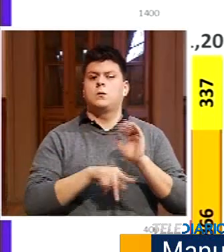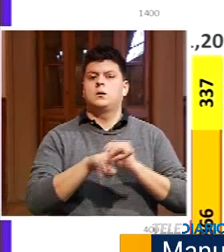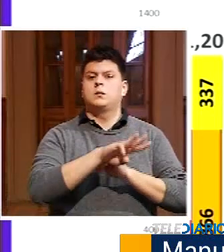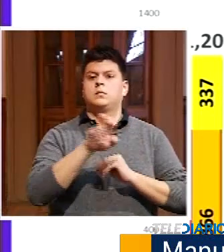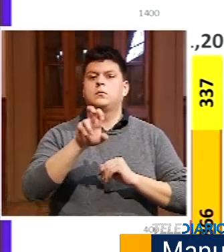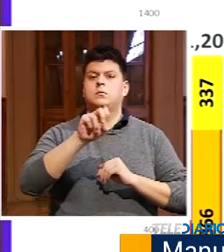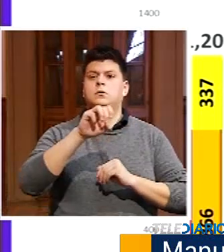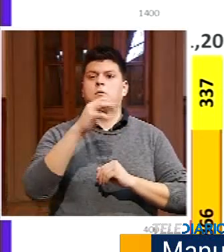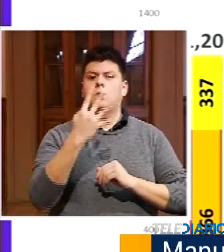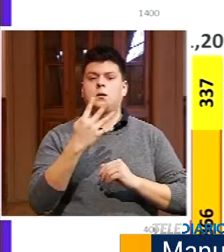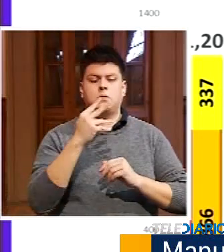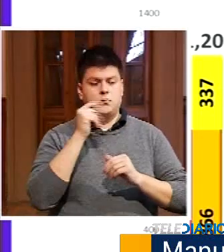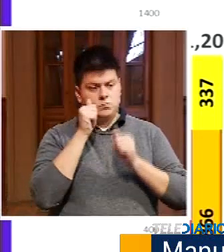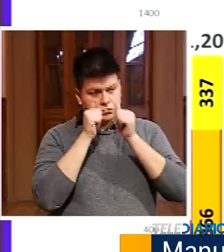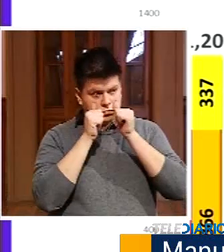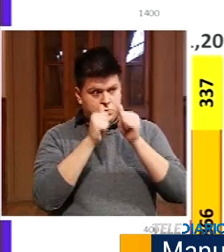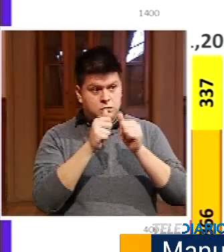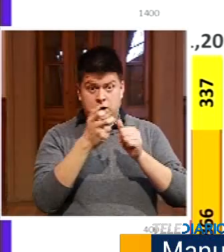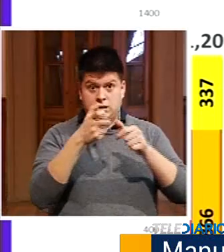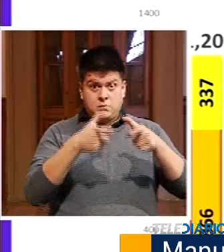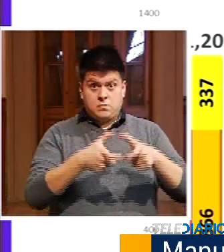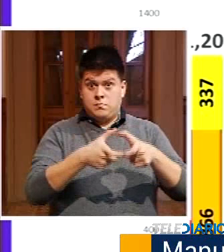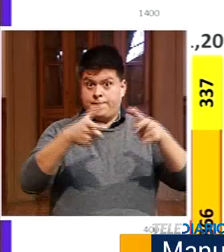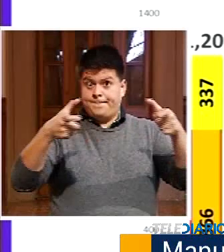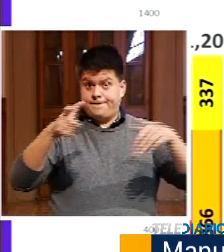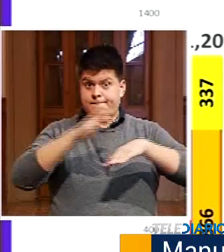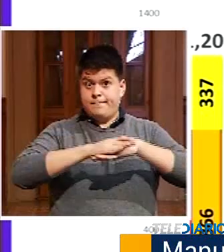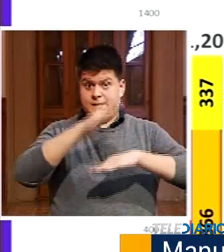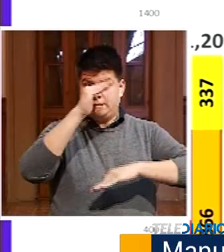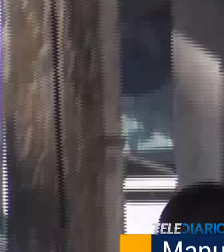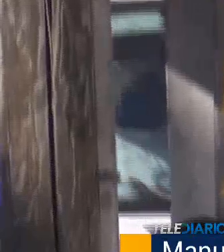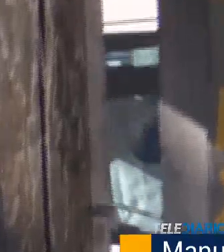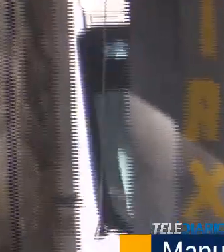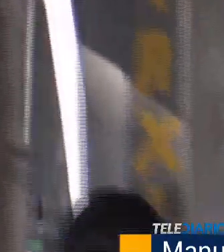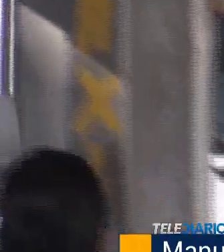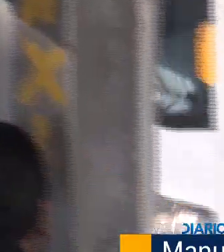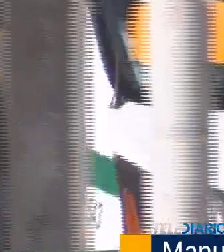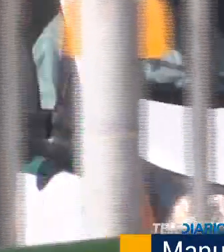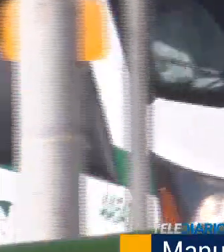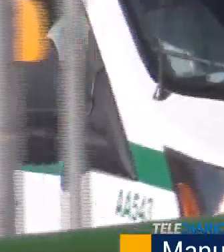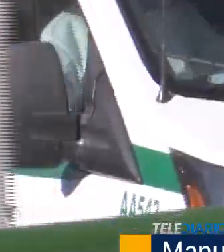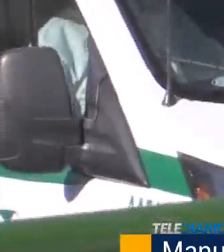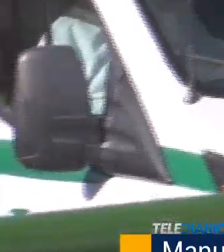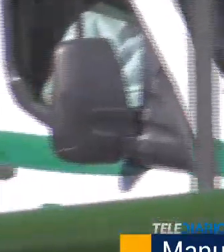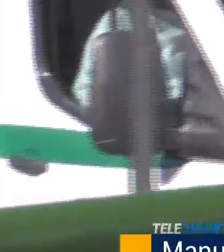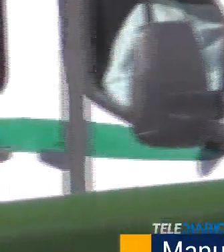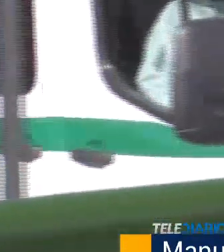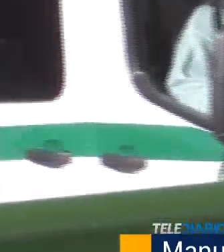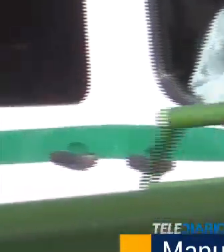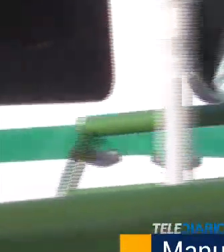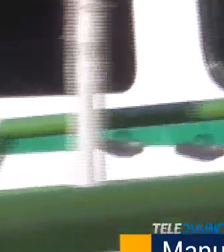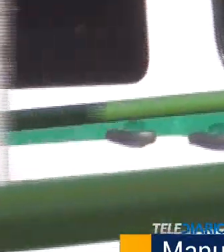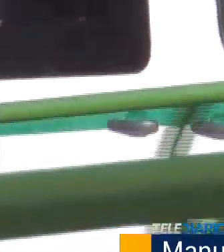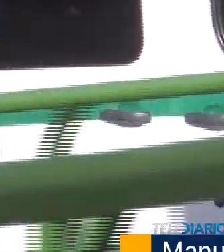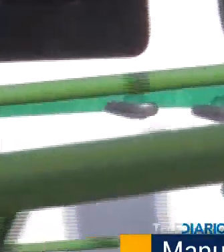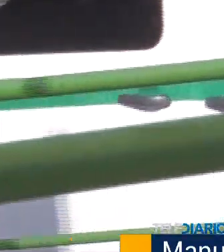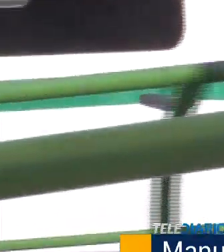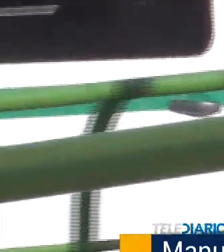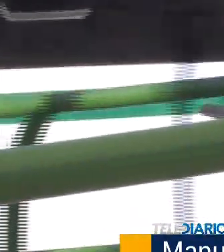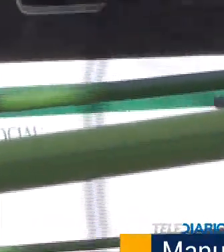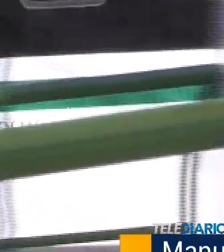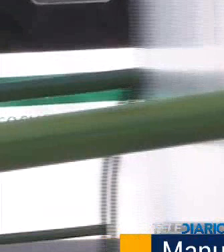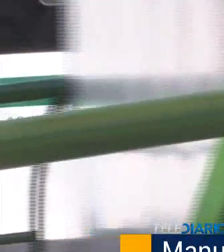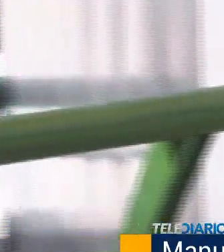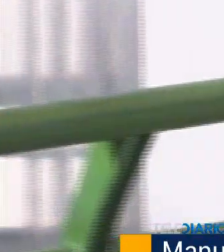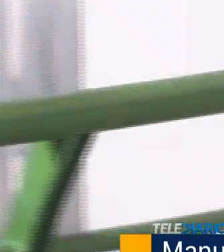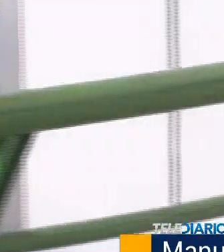1.334, y observen esto, es el número más alto en los 14 días. El secretario de Salud en la entidad, Manuel de la Oca Vasos, reiteró